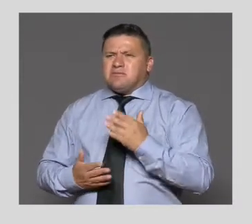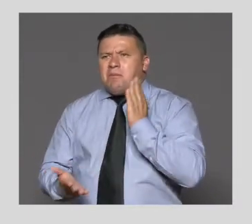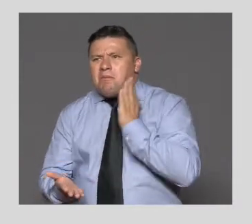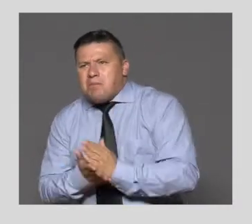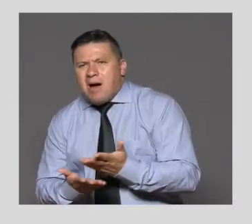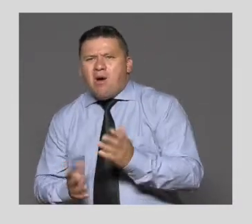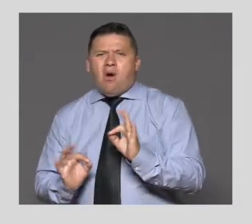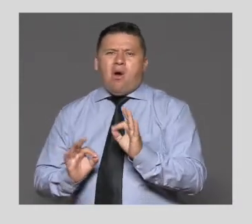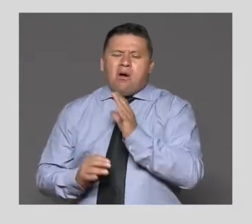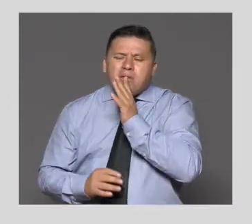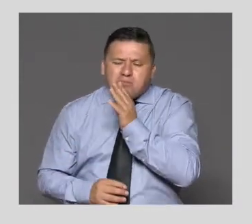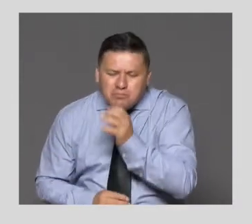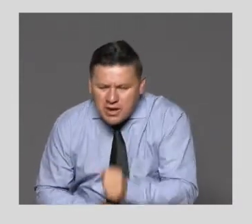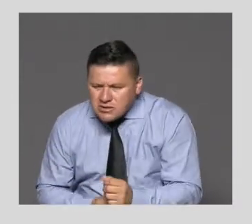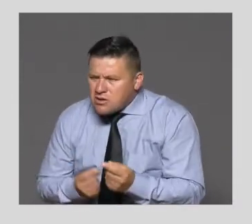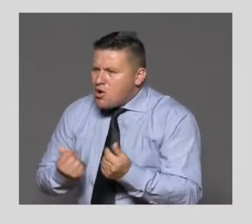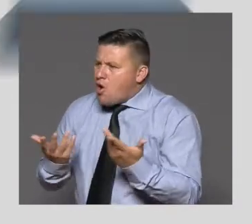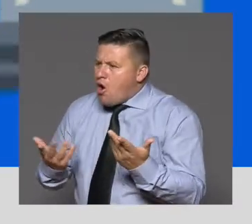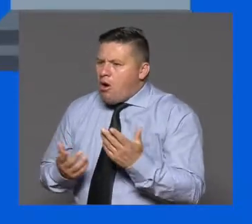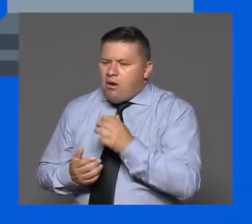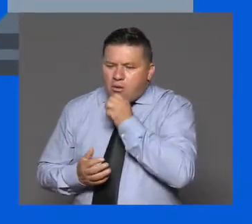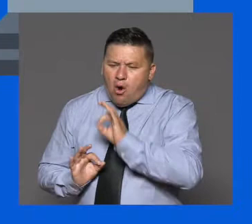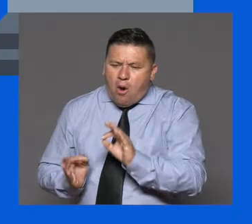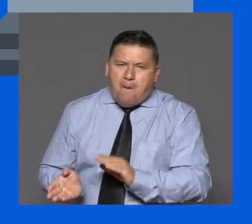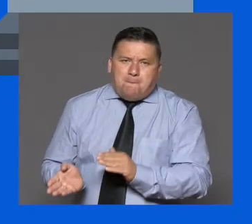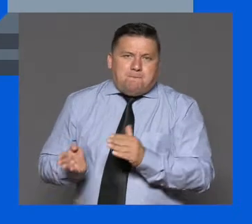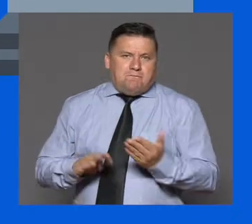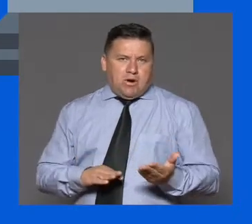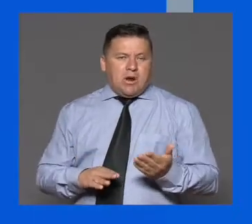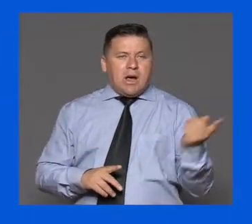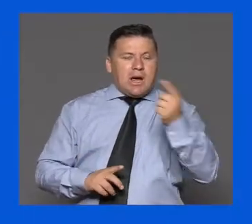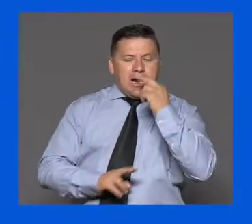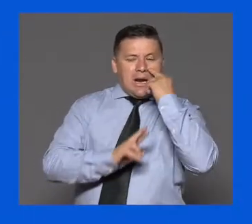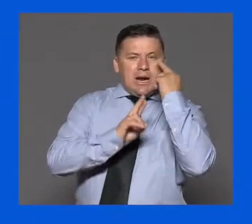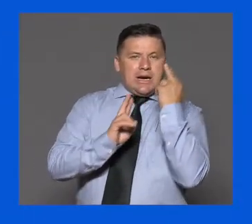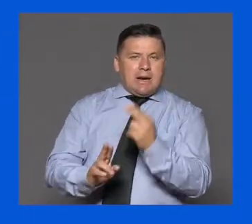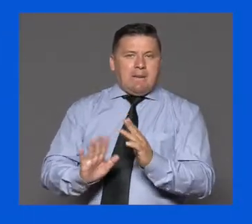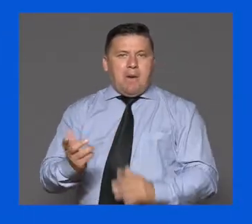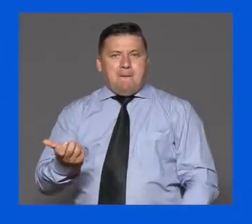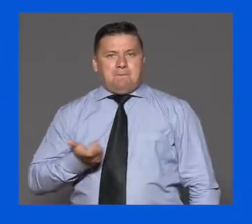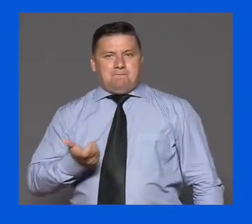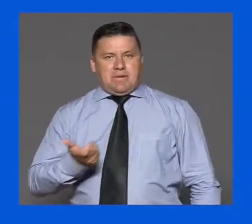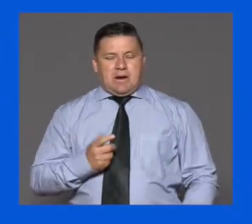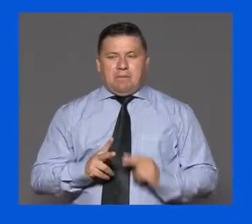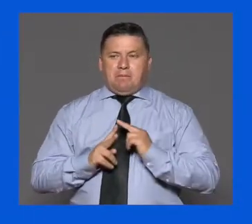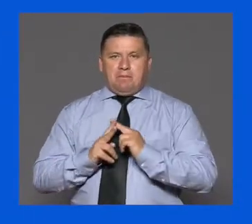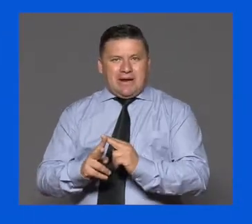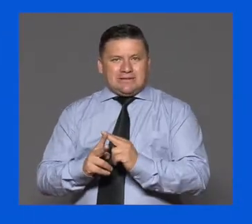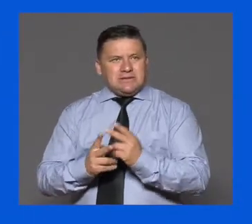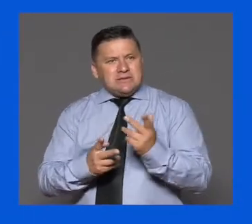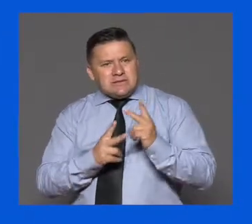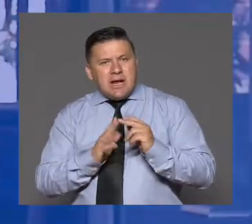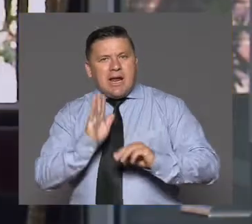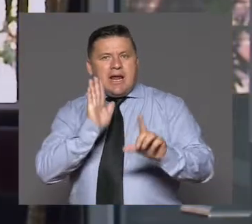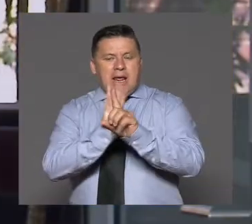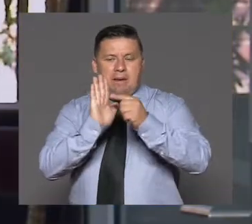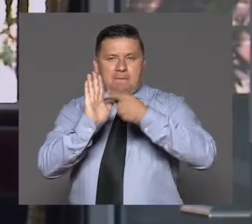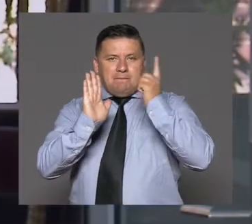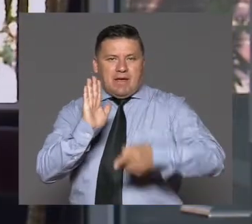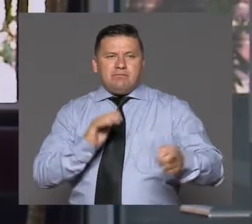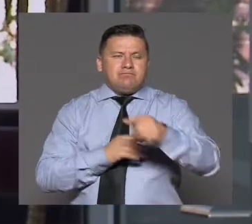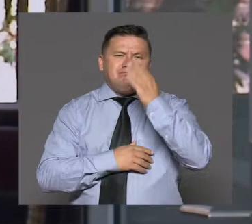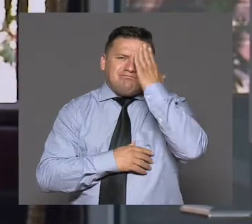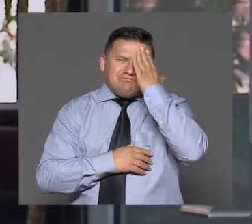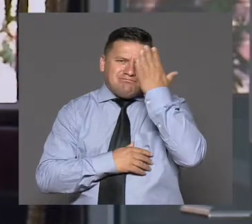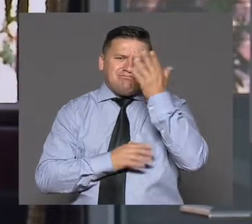contingencias derivadas de la vejez, invalidez o muerte, mediante el reconocimiento de una pensión y prestaciones determinadas en la ley. Todos sabemos